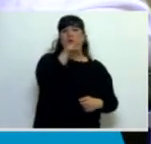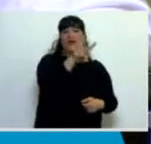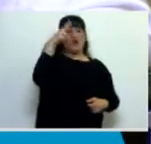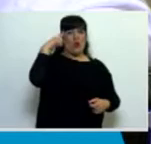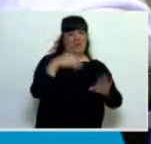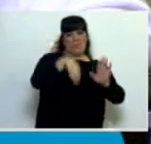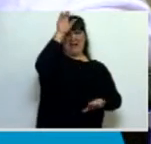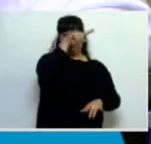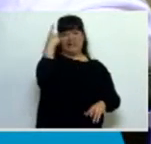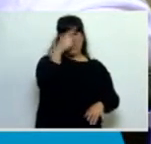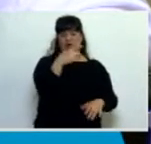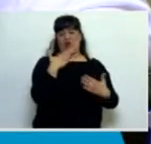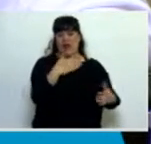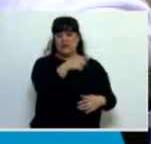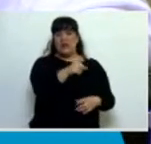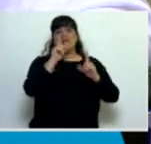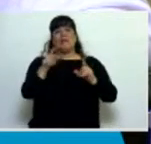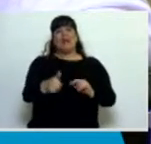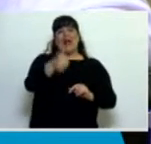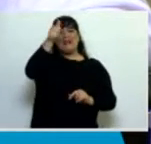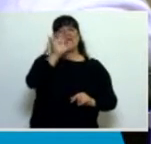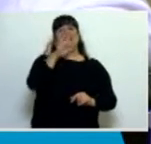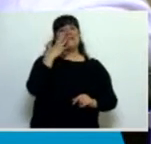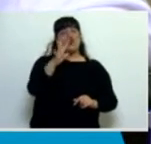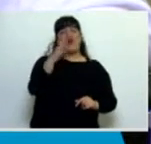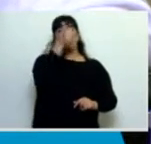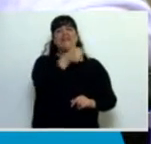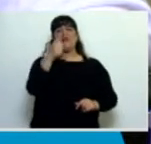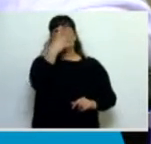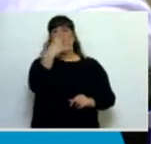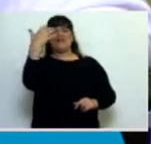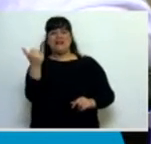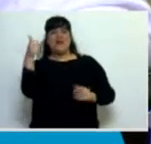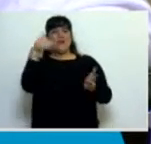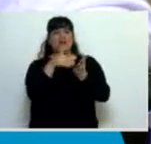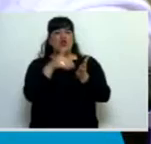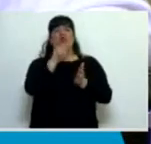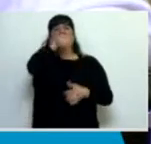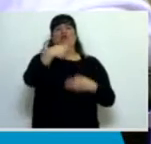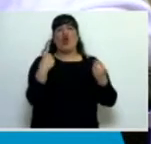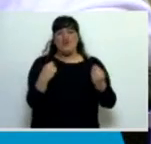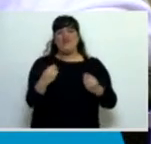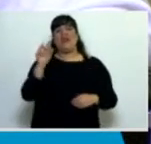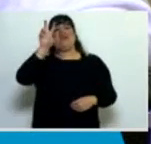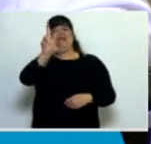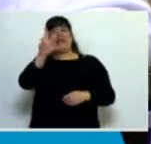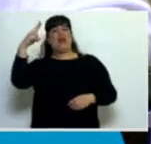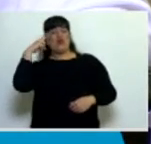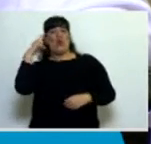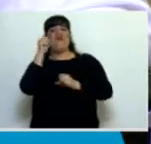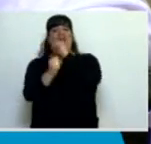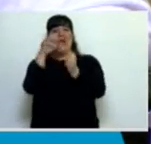le redituó al Estado Nacional ganancias por 5.646 millones provenientes de las 39 empresas donde